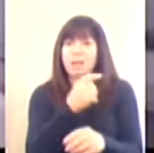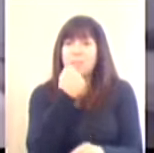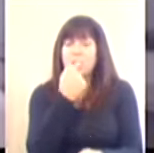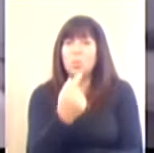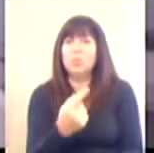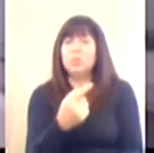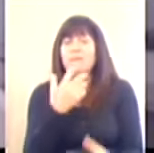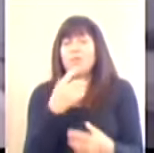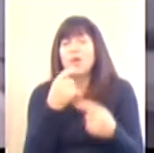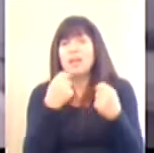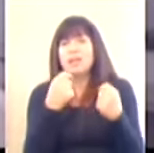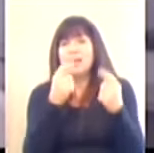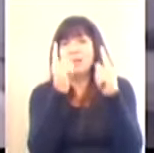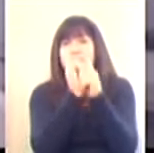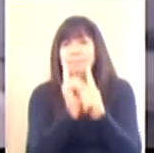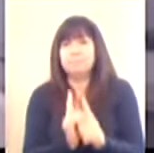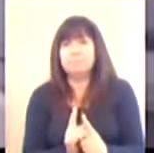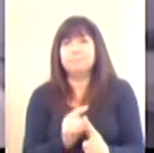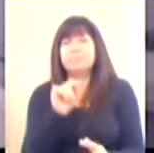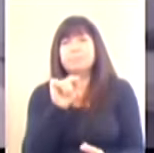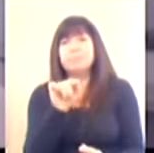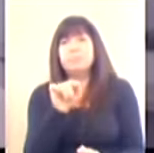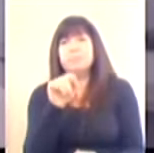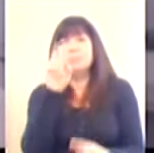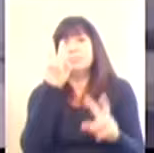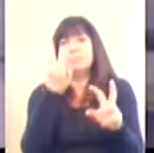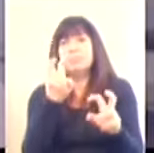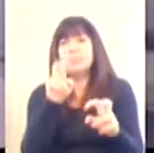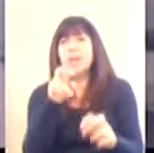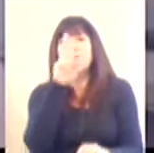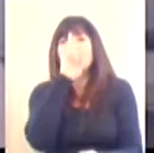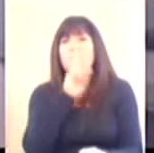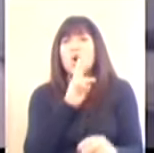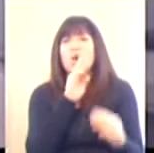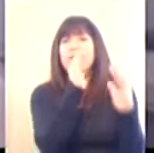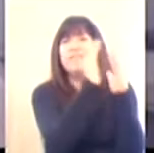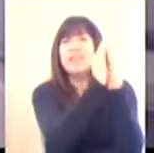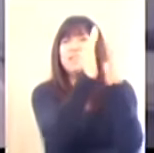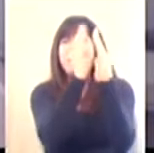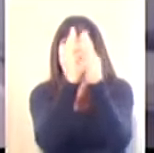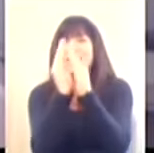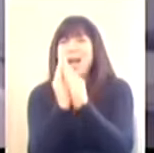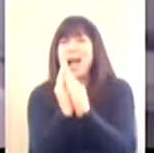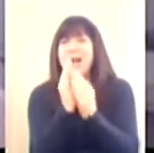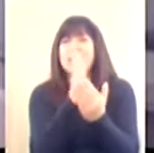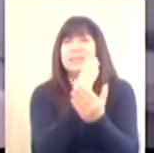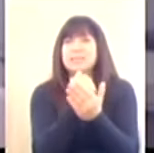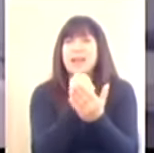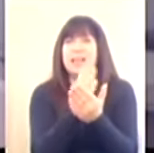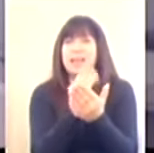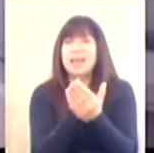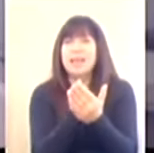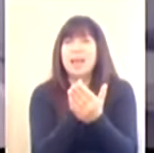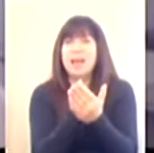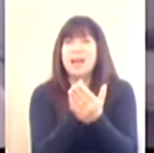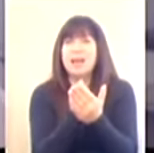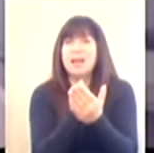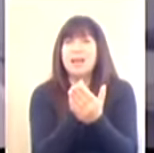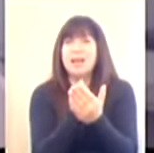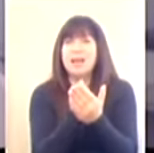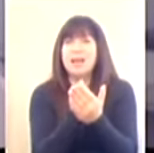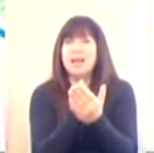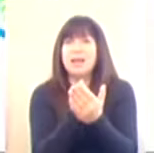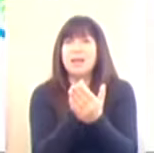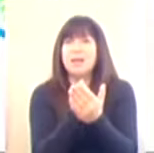de Ale Holguín sobre el rol que juega la vivienda en esta estrategia, y tú nos diste una